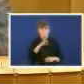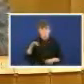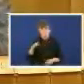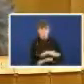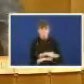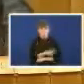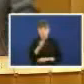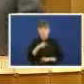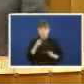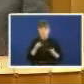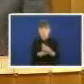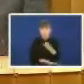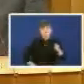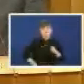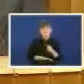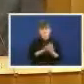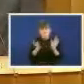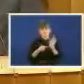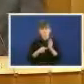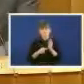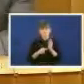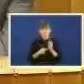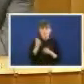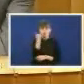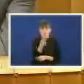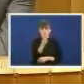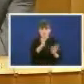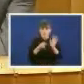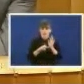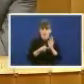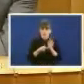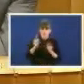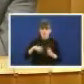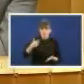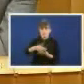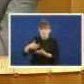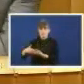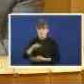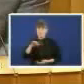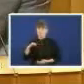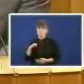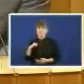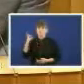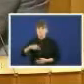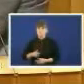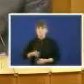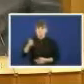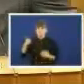base legal unha apoyatura xurídica as súas demandas de máis autogoverno e máis competencias